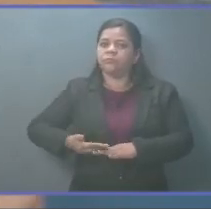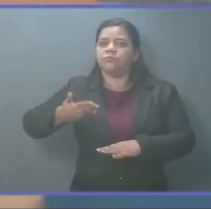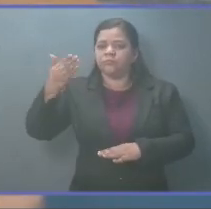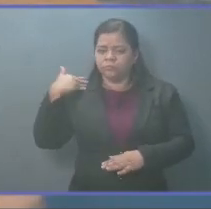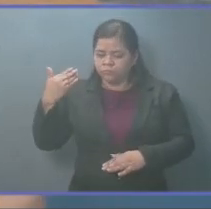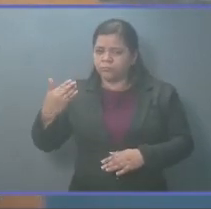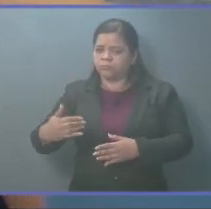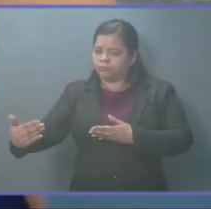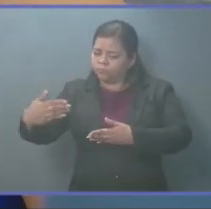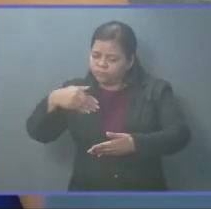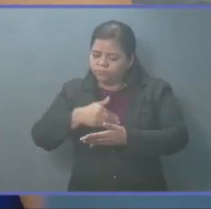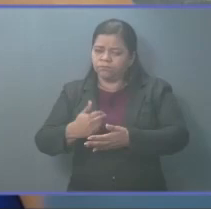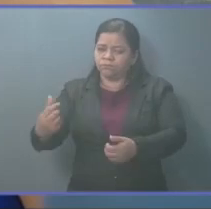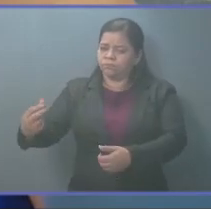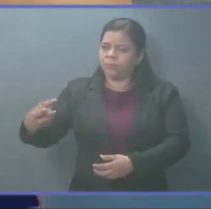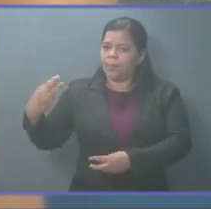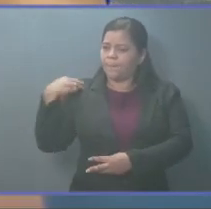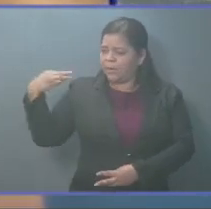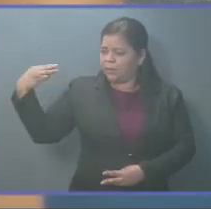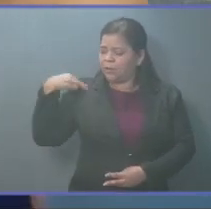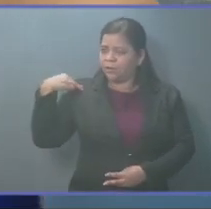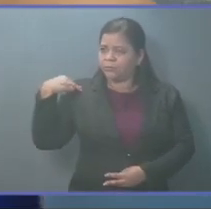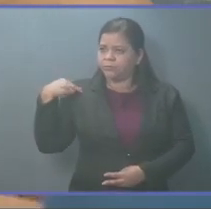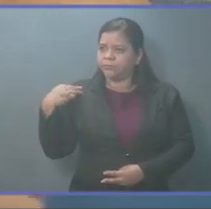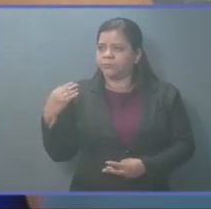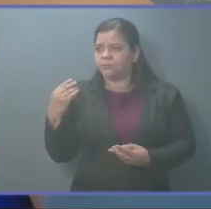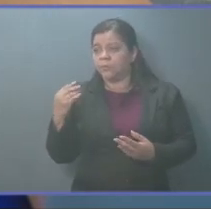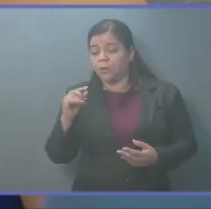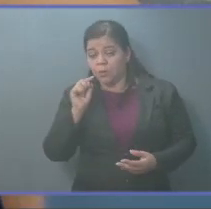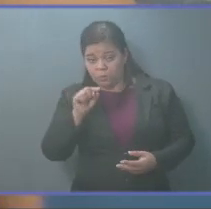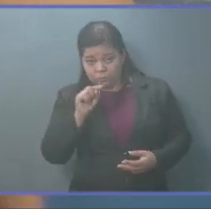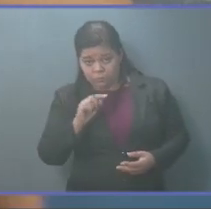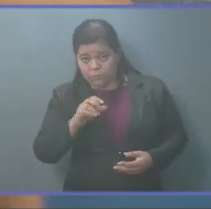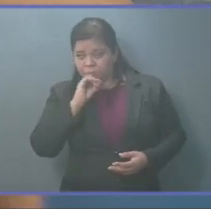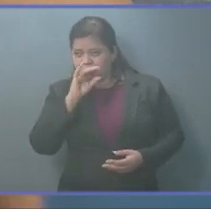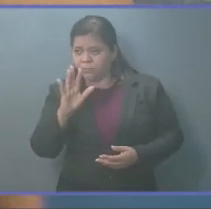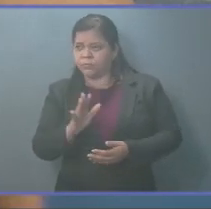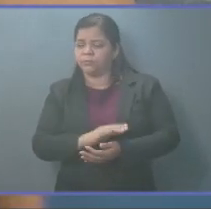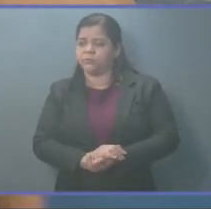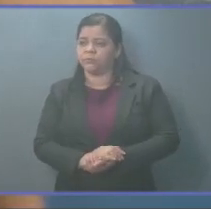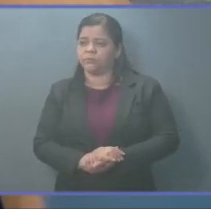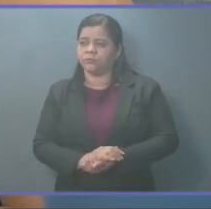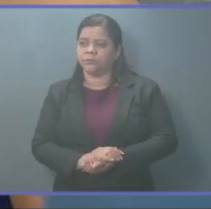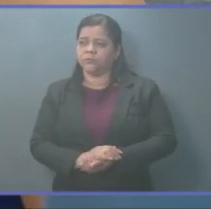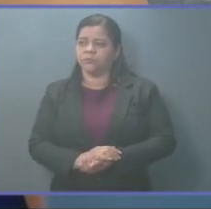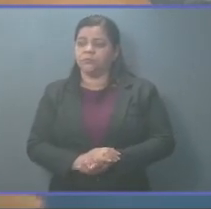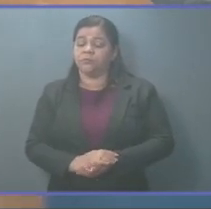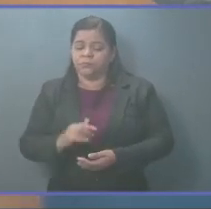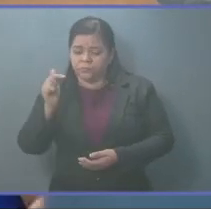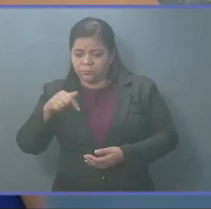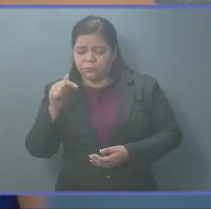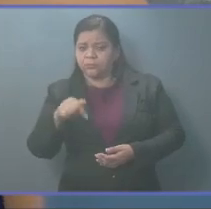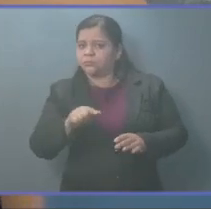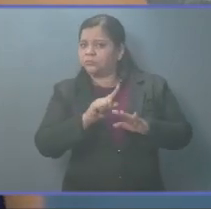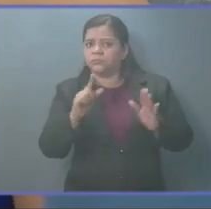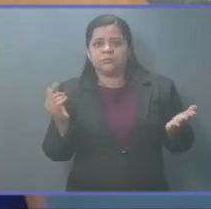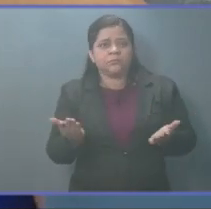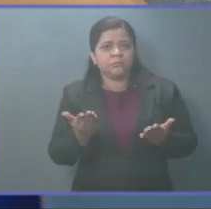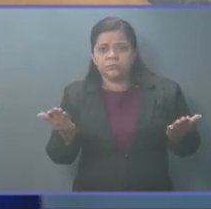militarizado. Ha repetido, señor ministro, que aquí no se